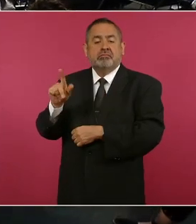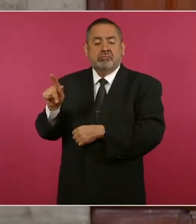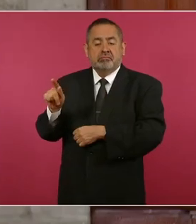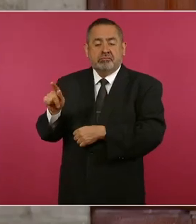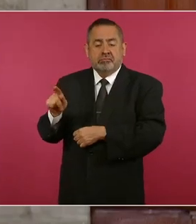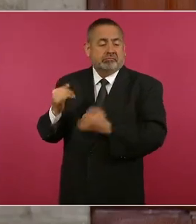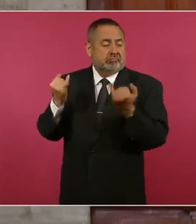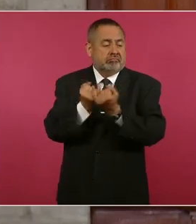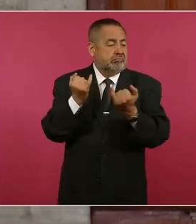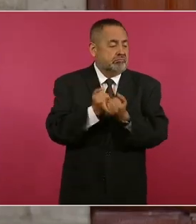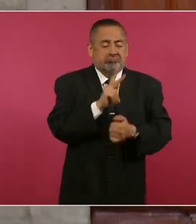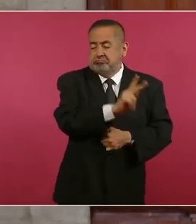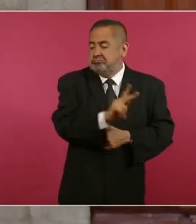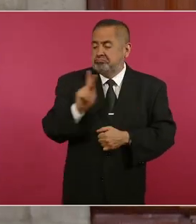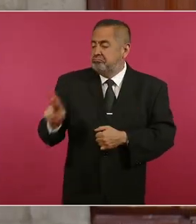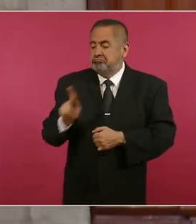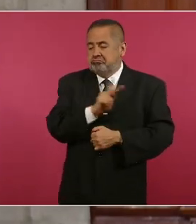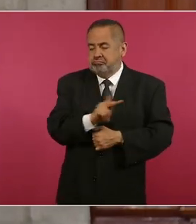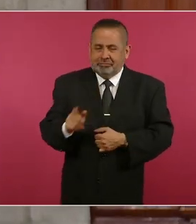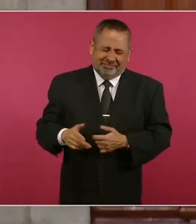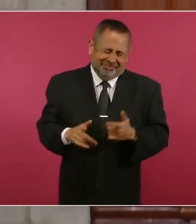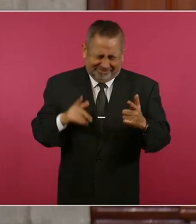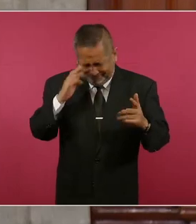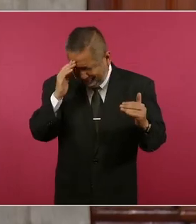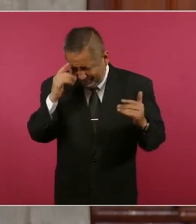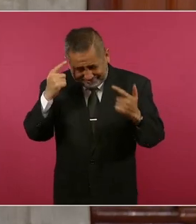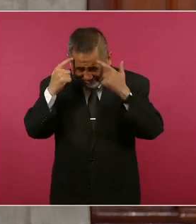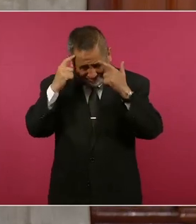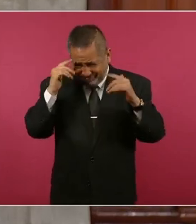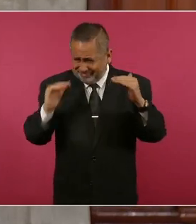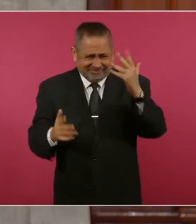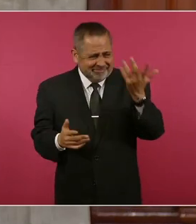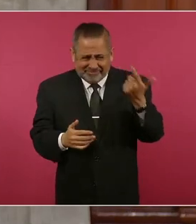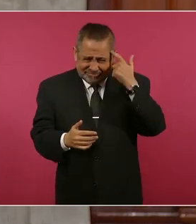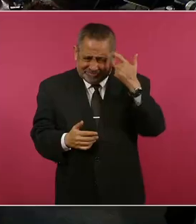Así, la desproporción. Y